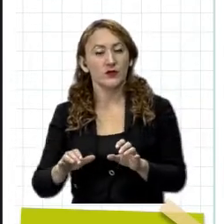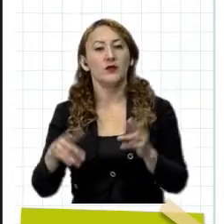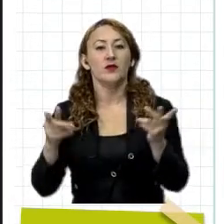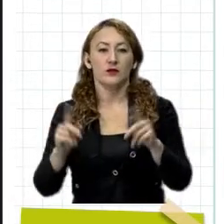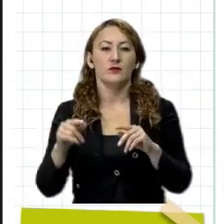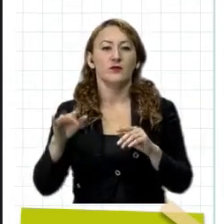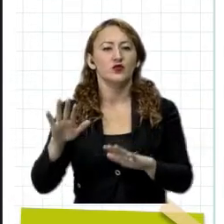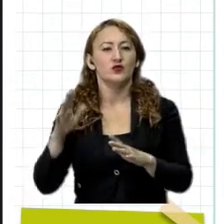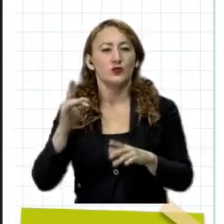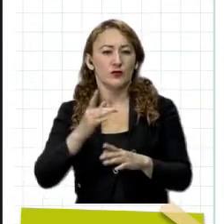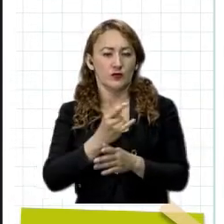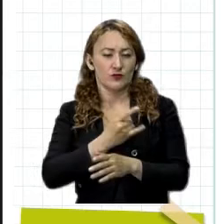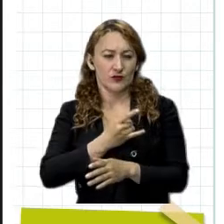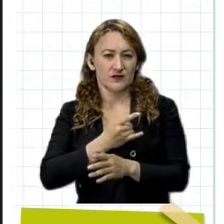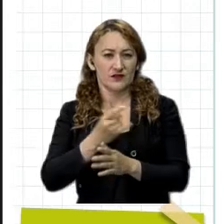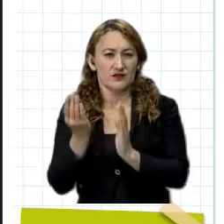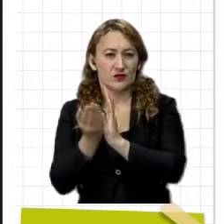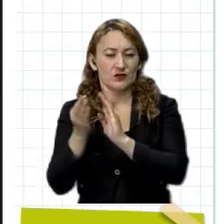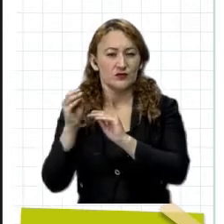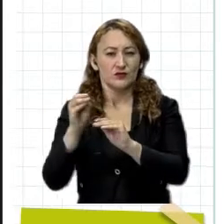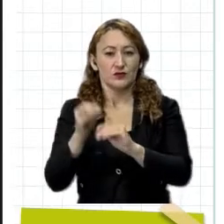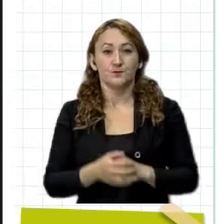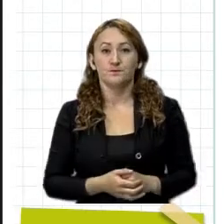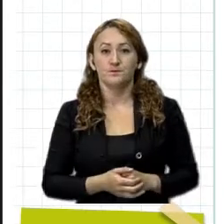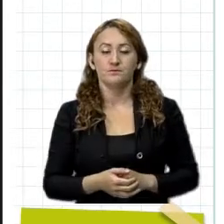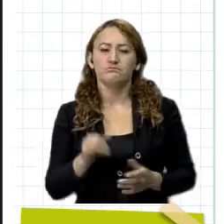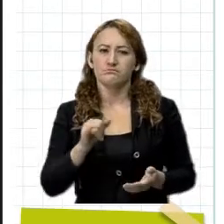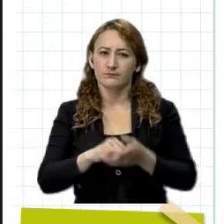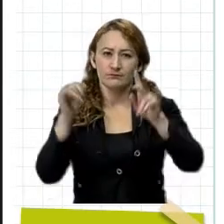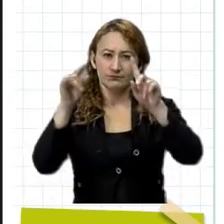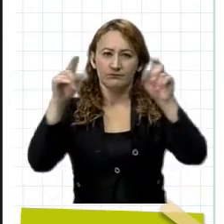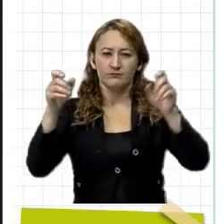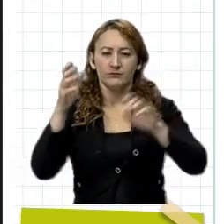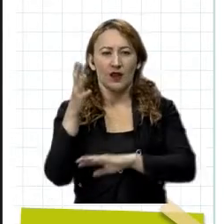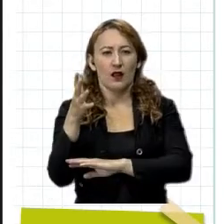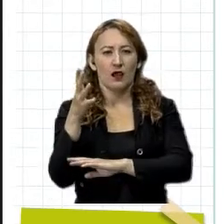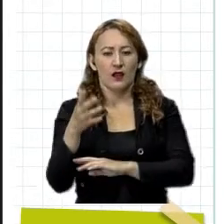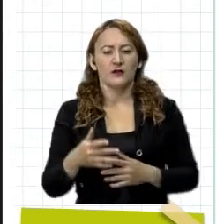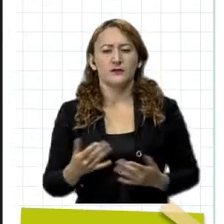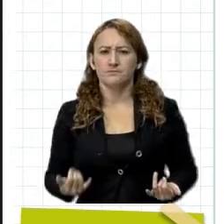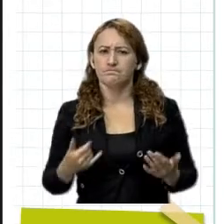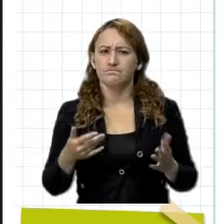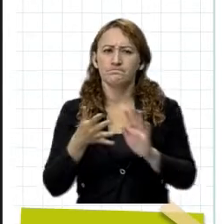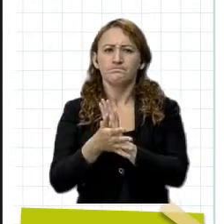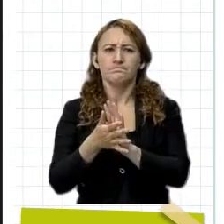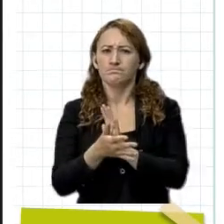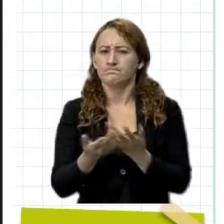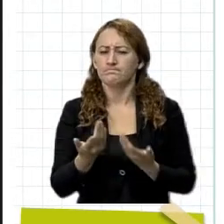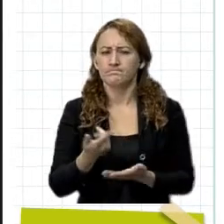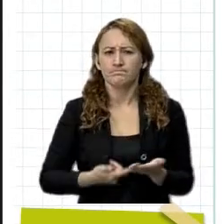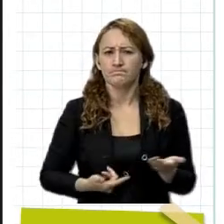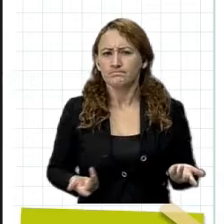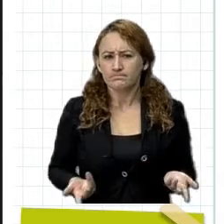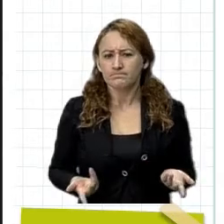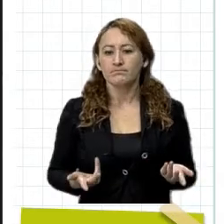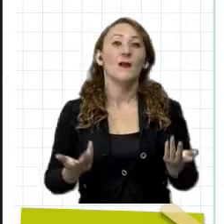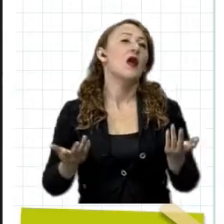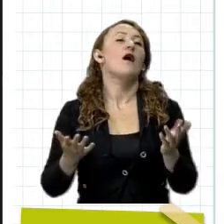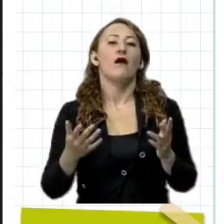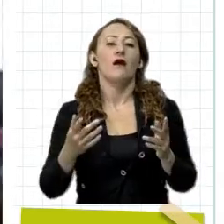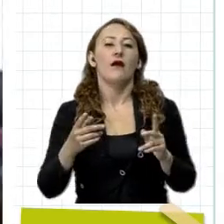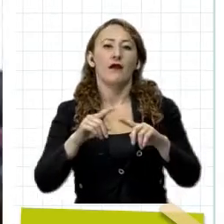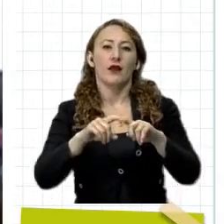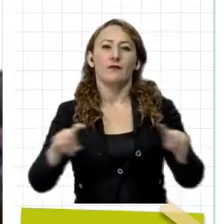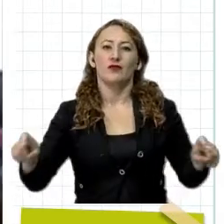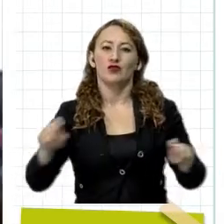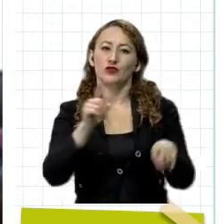superior. Y como lo anuncia el título de la conferencia, lo que voy a compartir con ustedes son algunos elementos